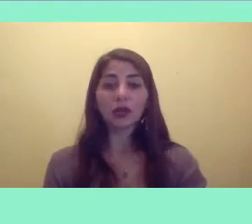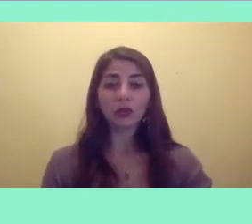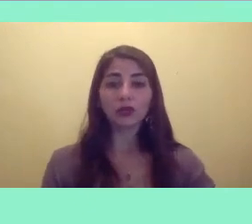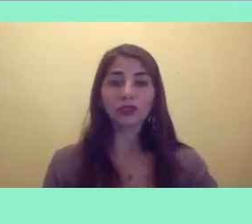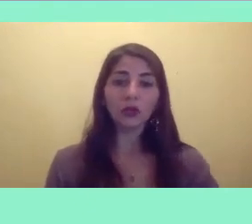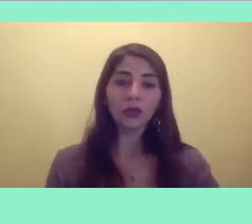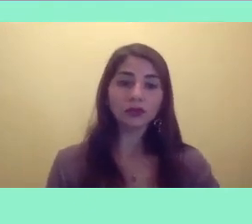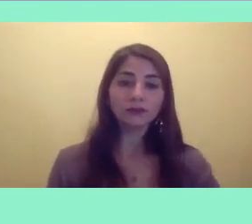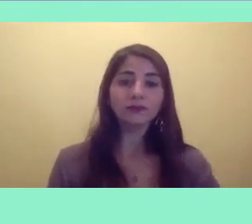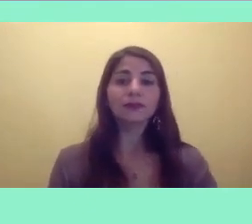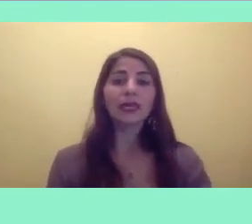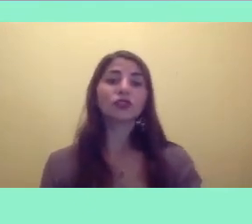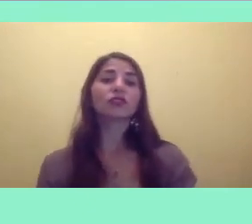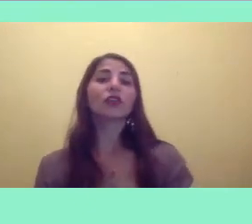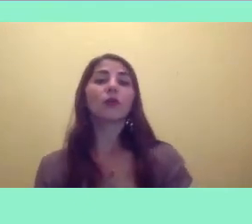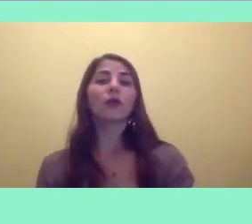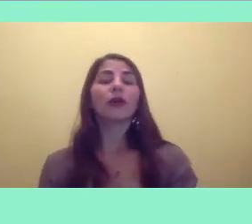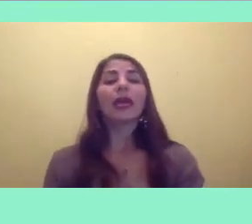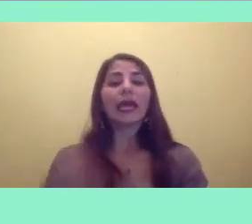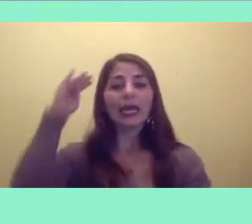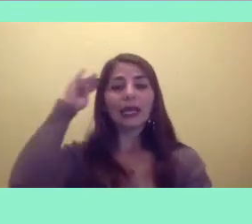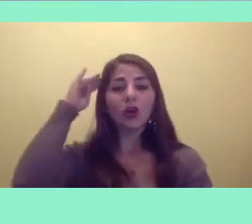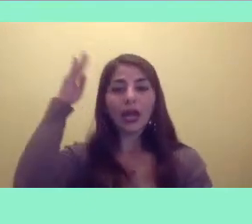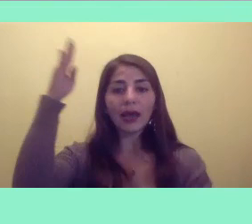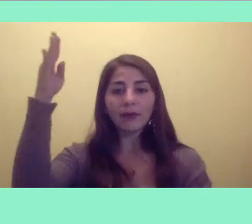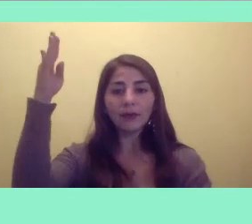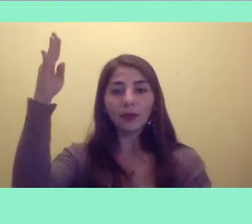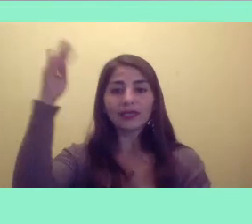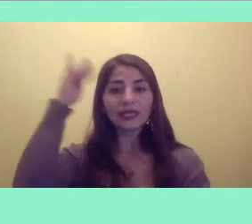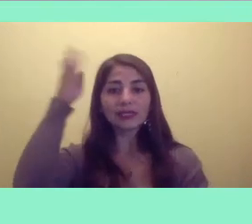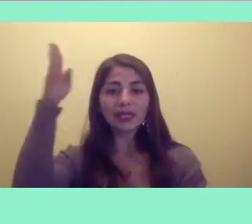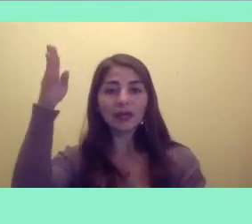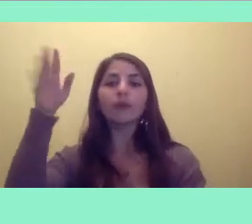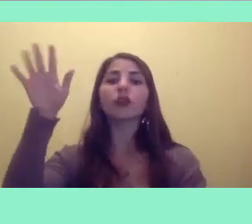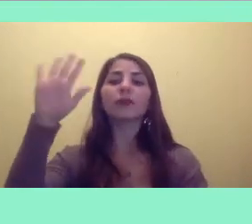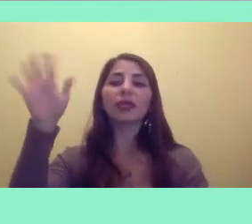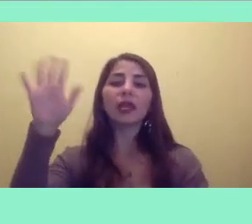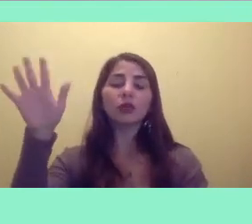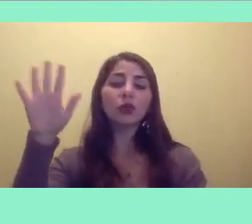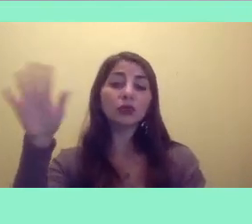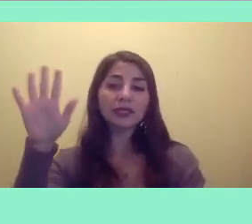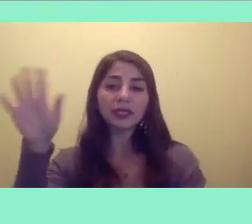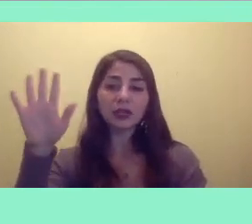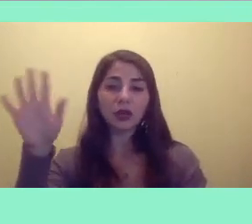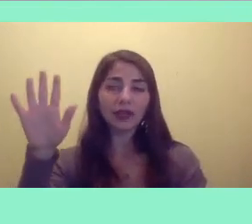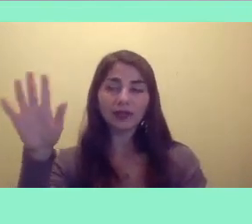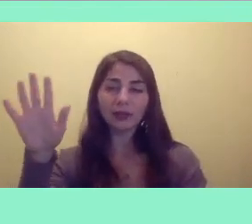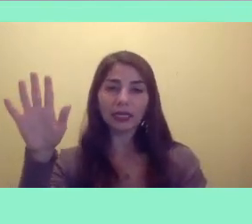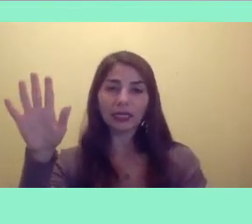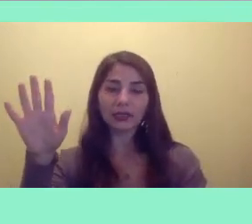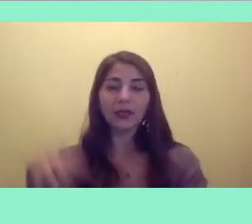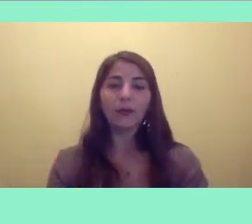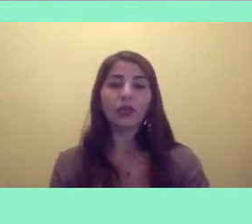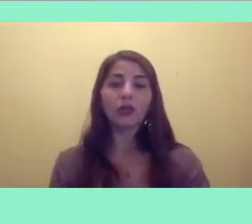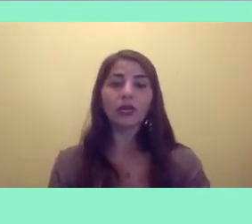Continuamos ahora con algunos saludos. Entonces, como el hola puede ser así, pero también algunos utilizan el hola de